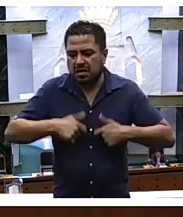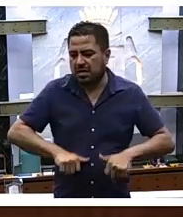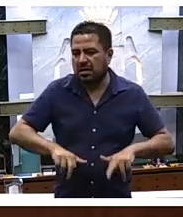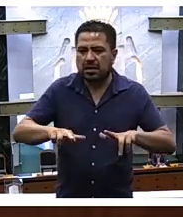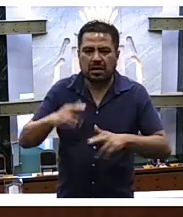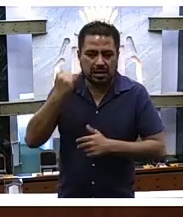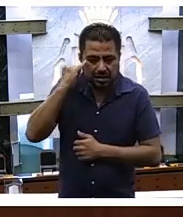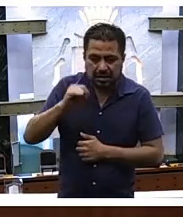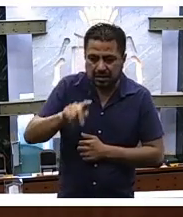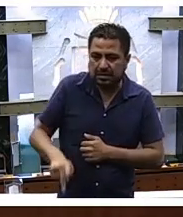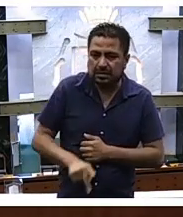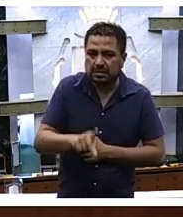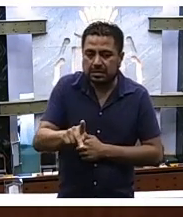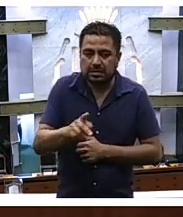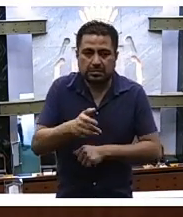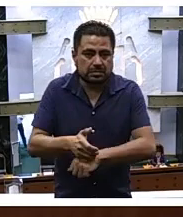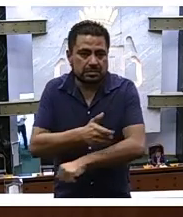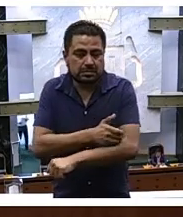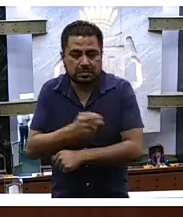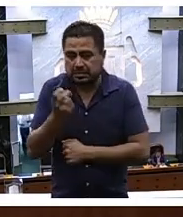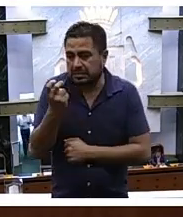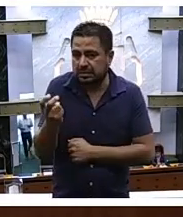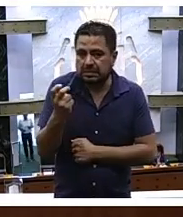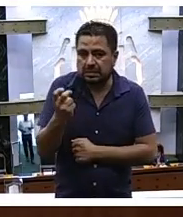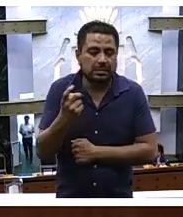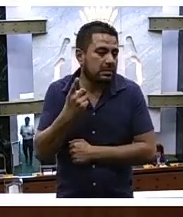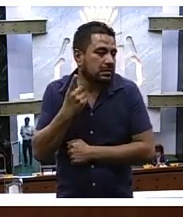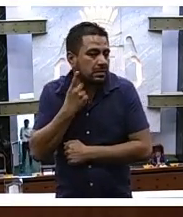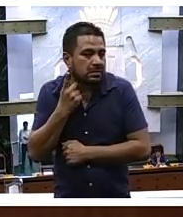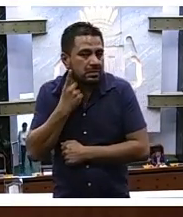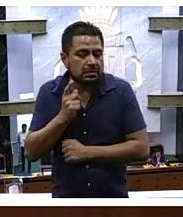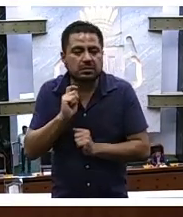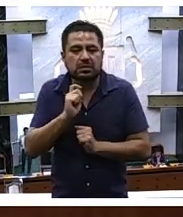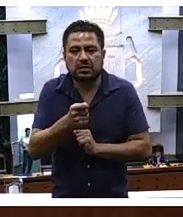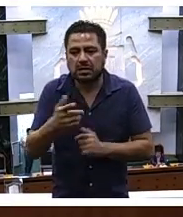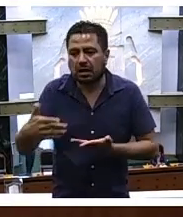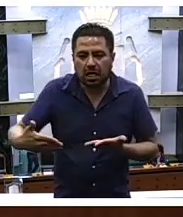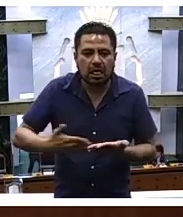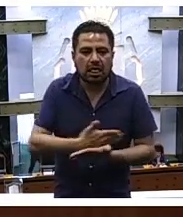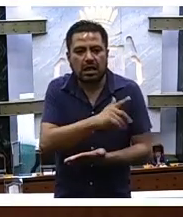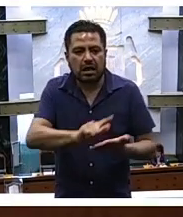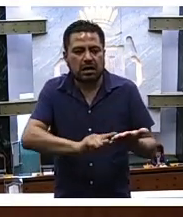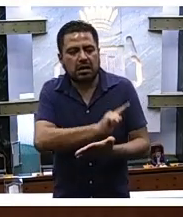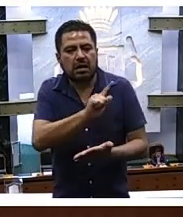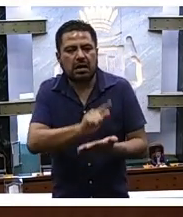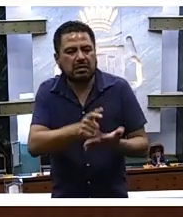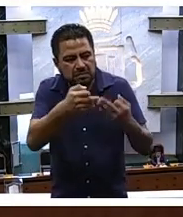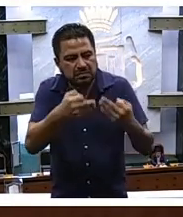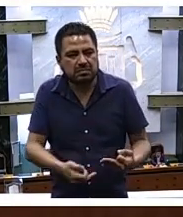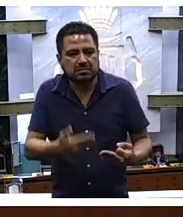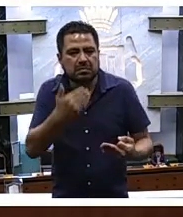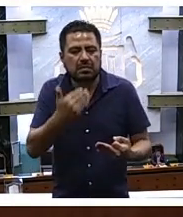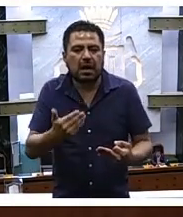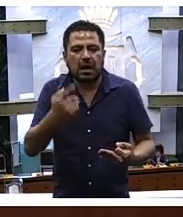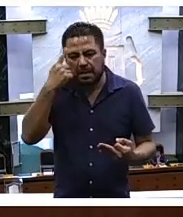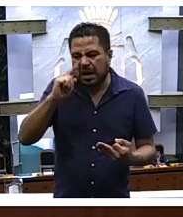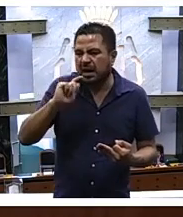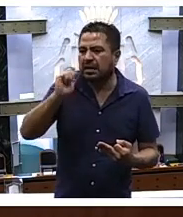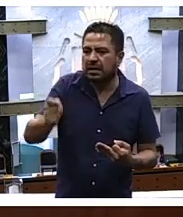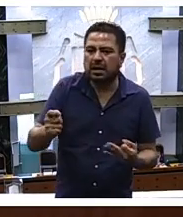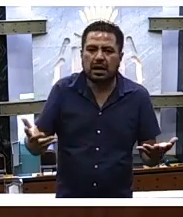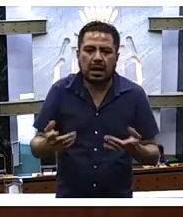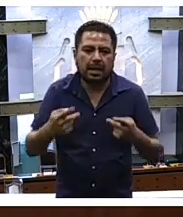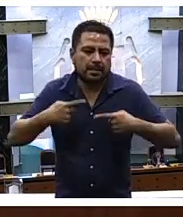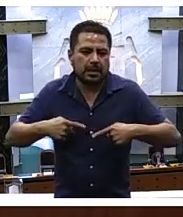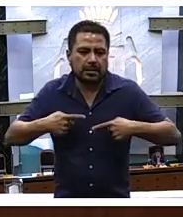indígenas. Eso, compañeras y compañeros diputados, es una invasión legal a la legítima autoadscripción que realizamos